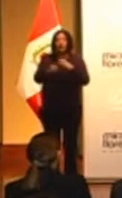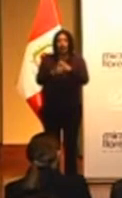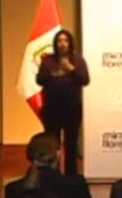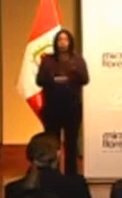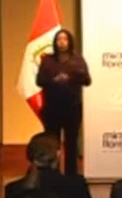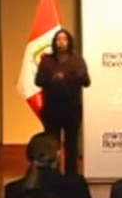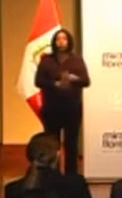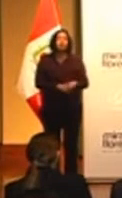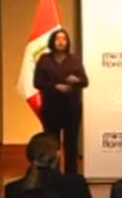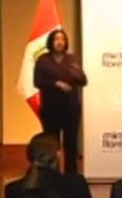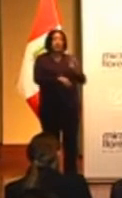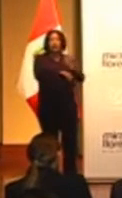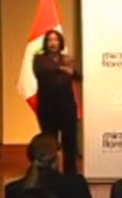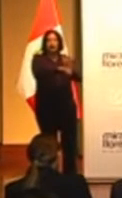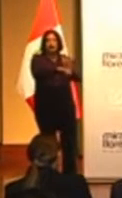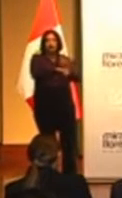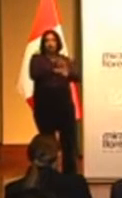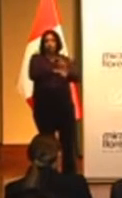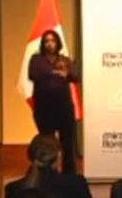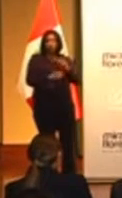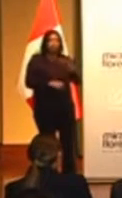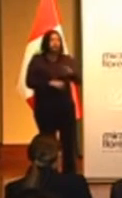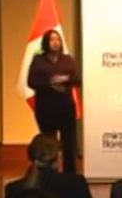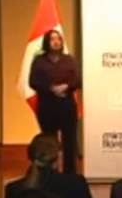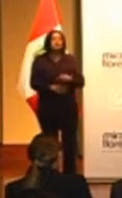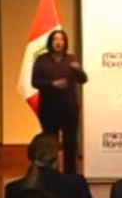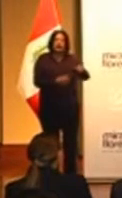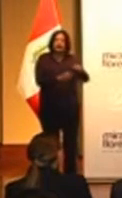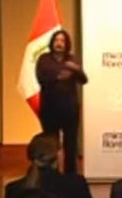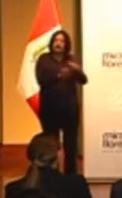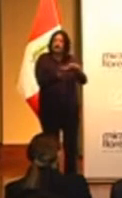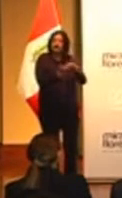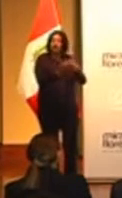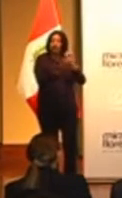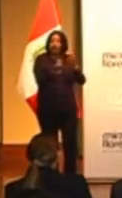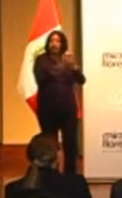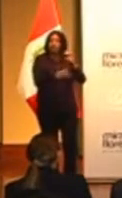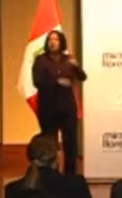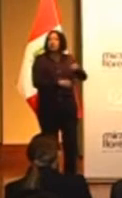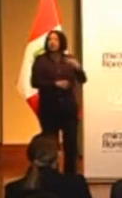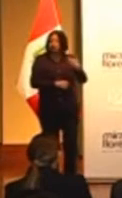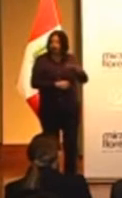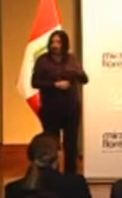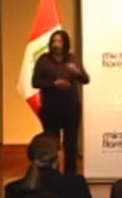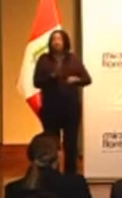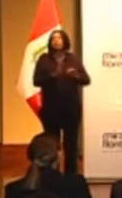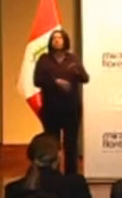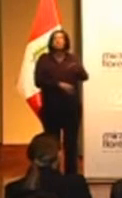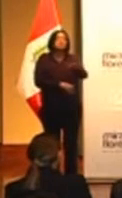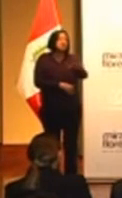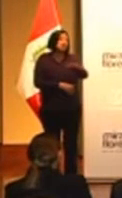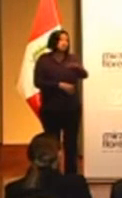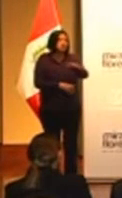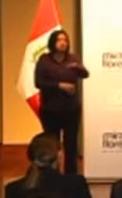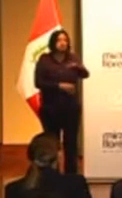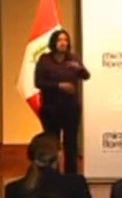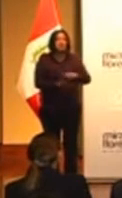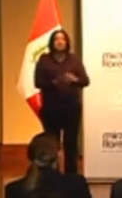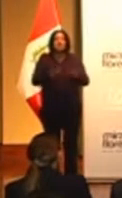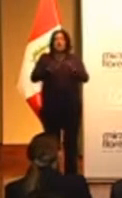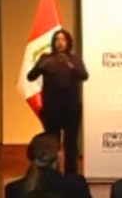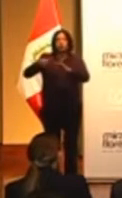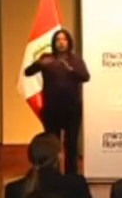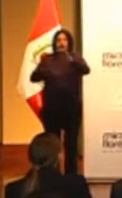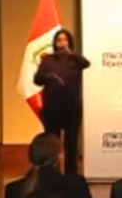esto fue en Quito, en Ecuador, y se discutía y se decía que ya habían más o menos en